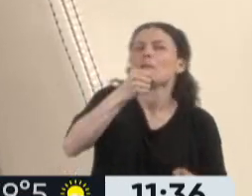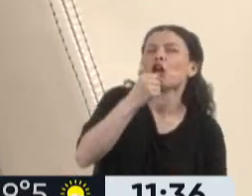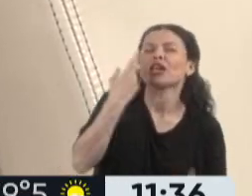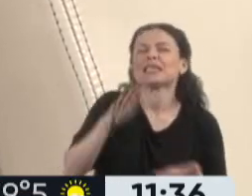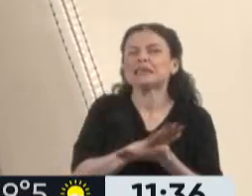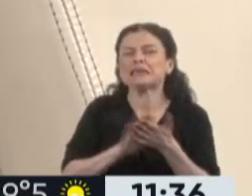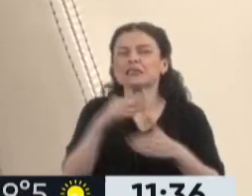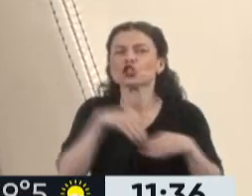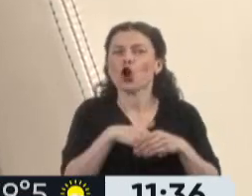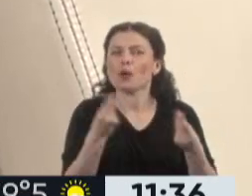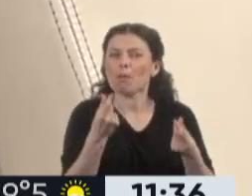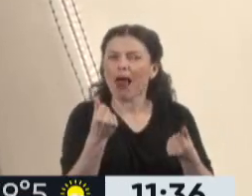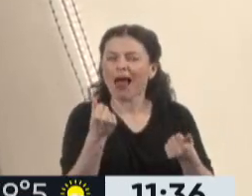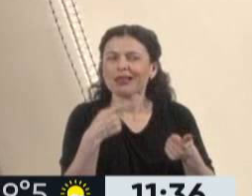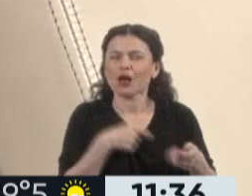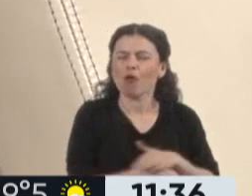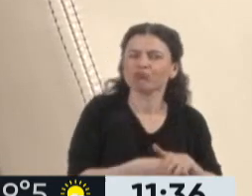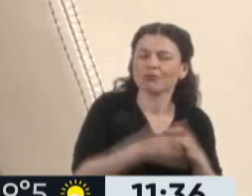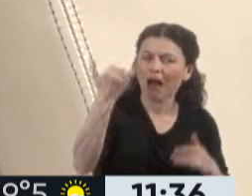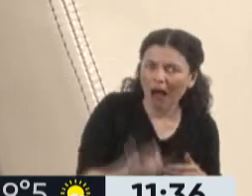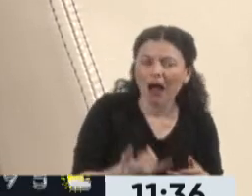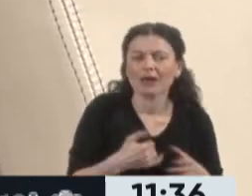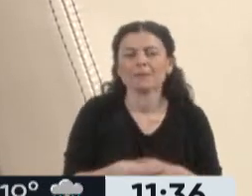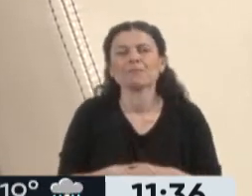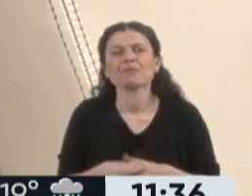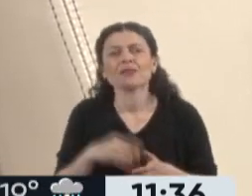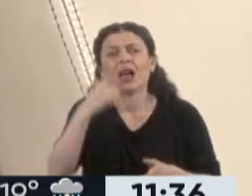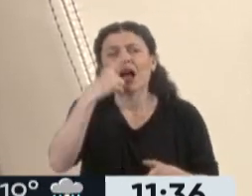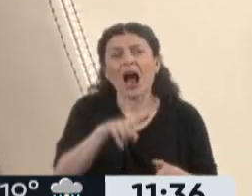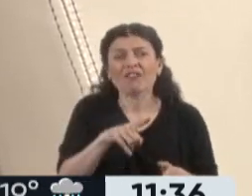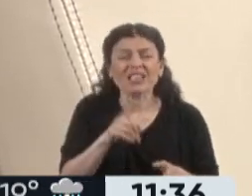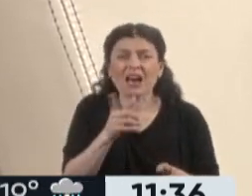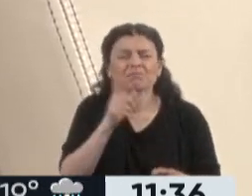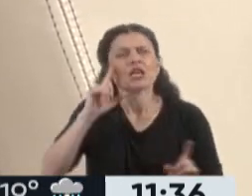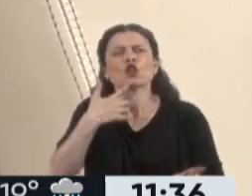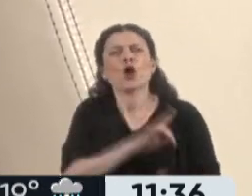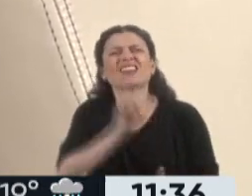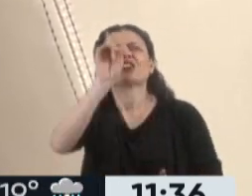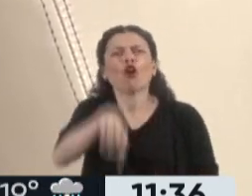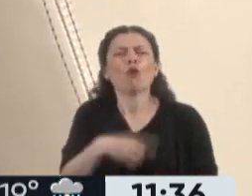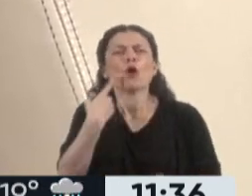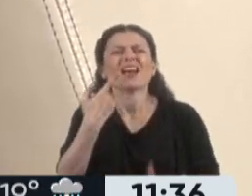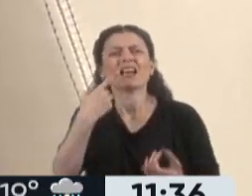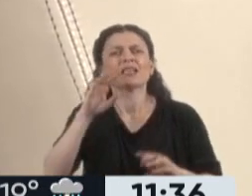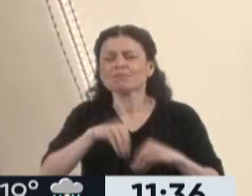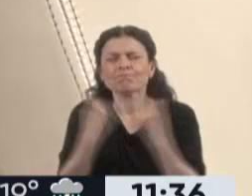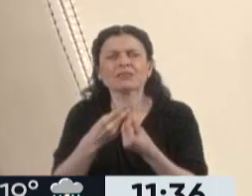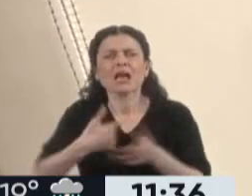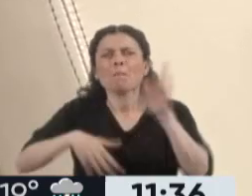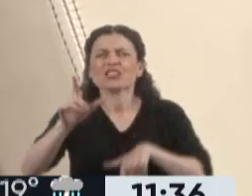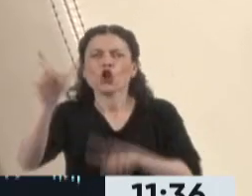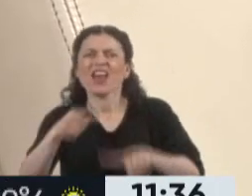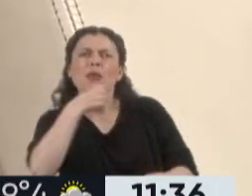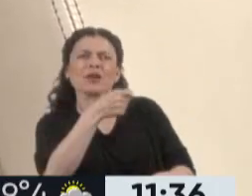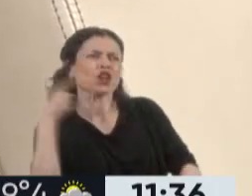cosa mía, si realmente usted cree que Javier Milei hubiese sido presidente de la nación argentina teniendo a toda esa prensa en contra. Entonces, si le podría dar esa explicación